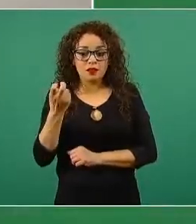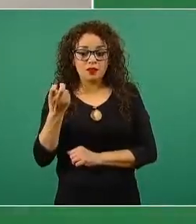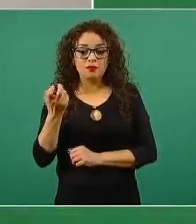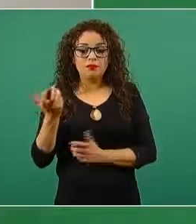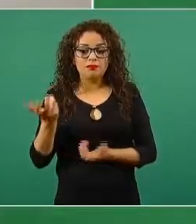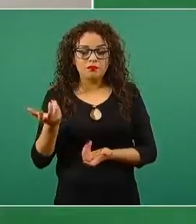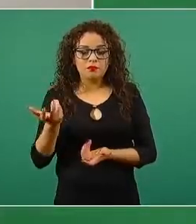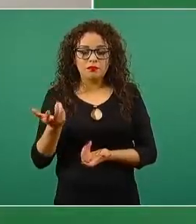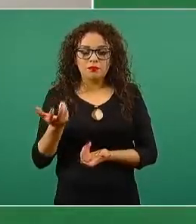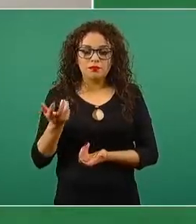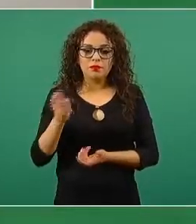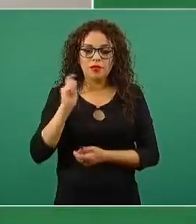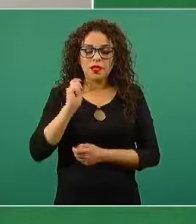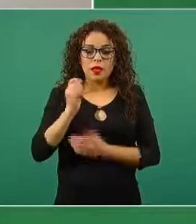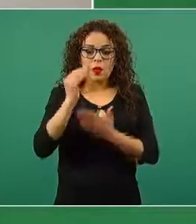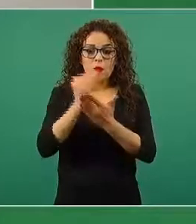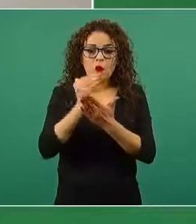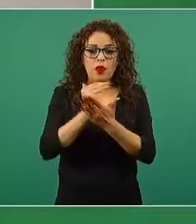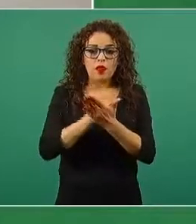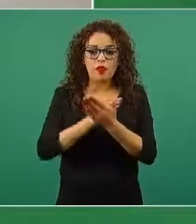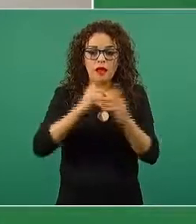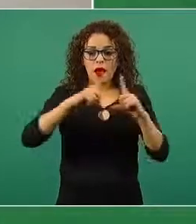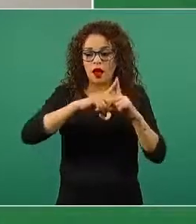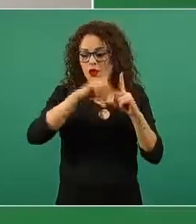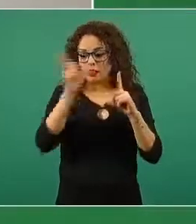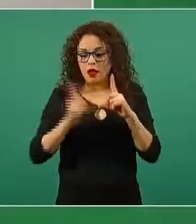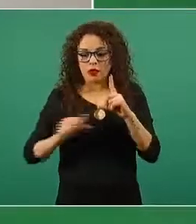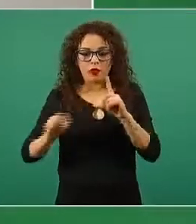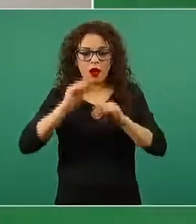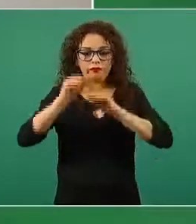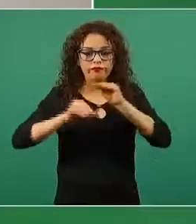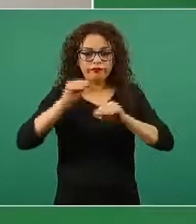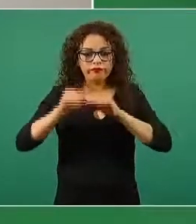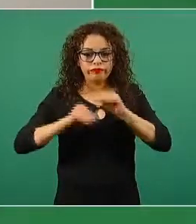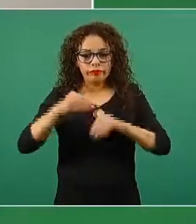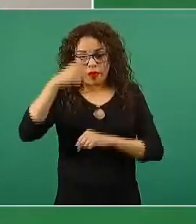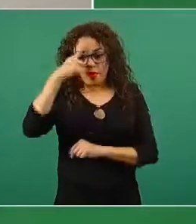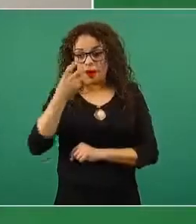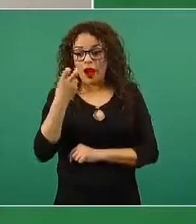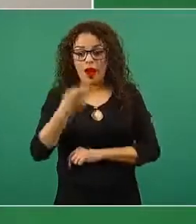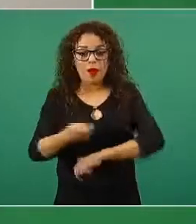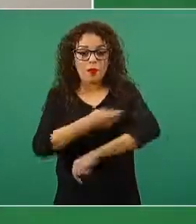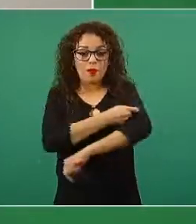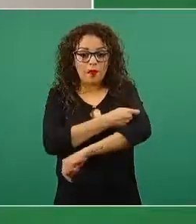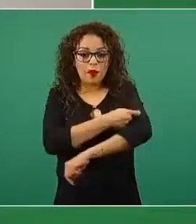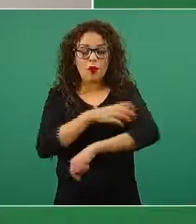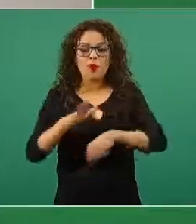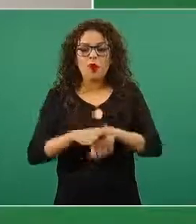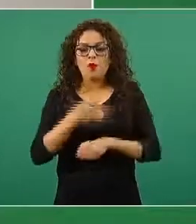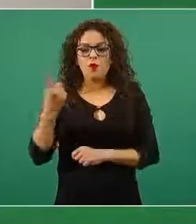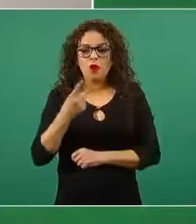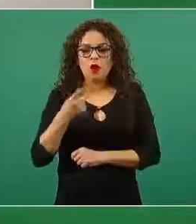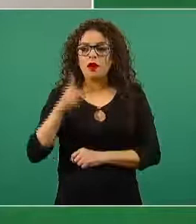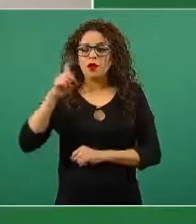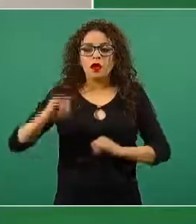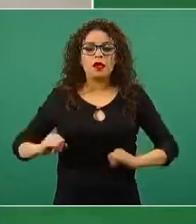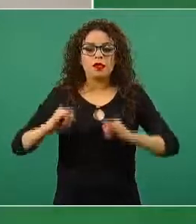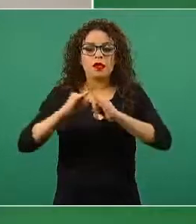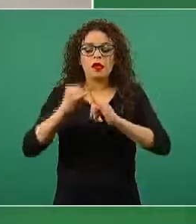actualizar tanto la política nacional como la guía técnica de aplicación de la vacuna Sputnik V, dado que el Instituto